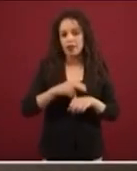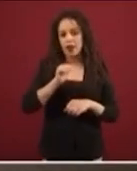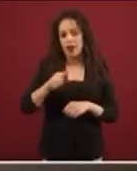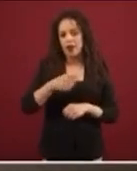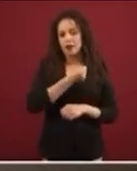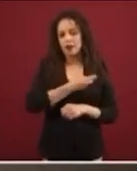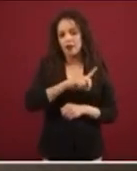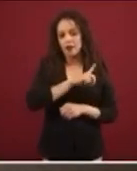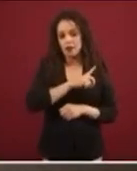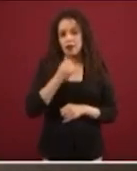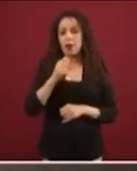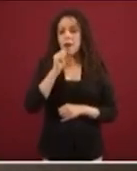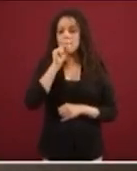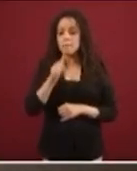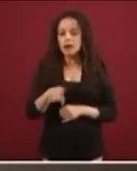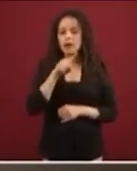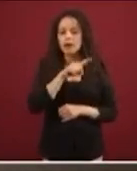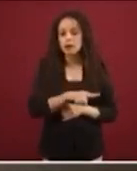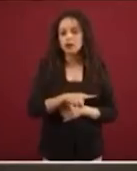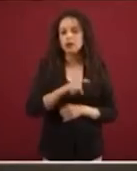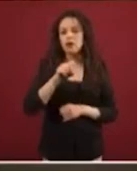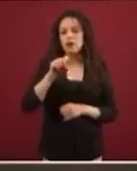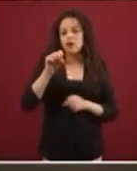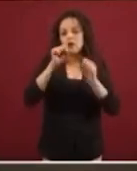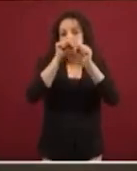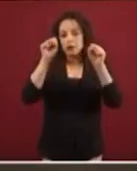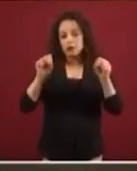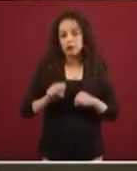Sistema Nacional de Vigilancia Epidemiológica, la Dirección General de